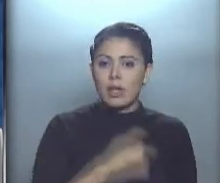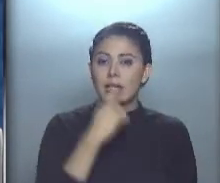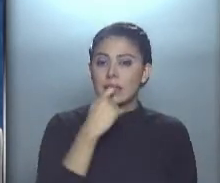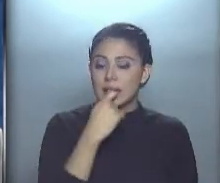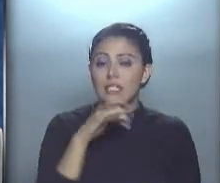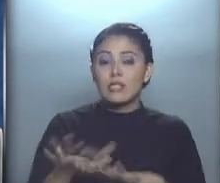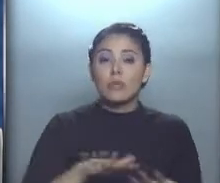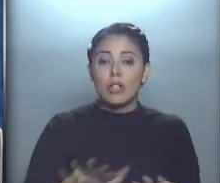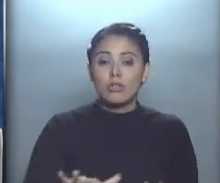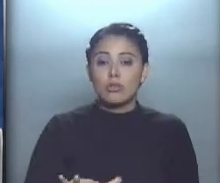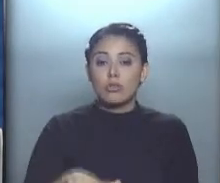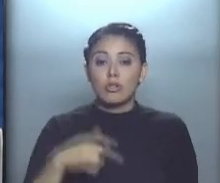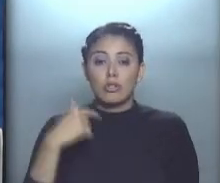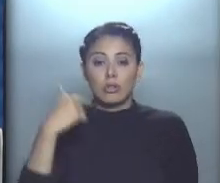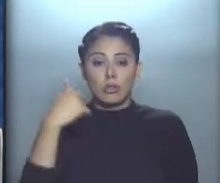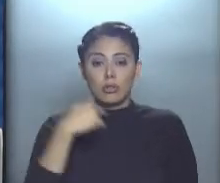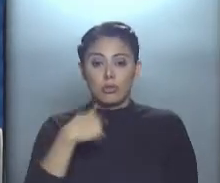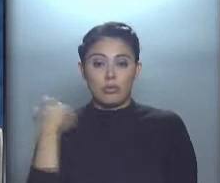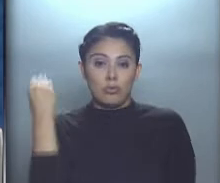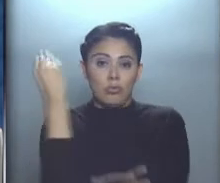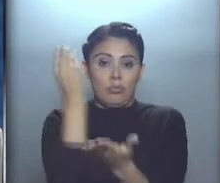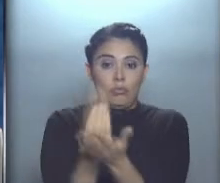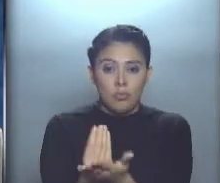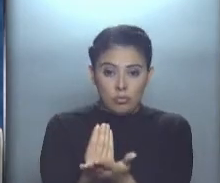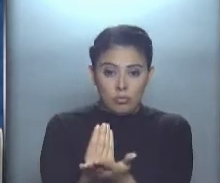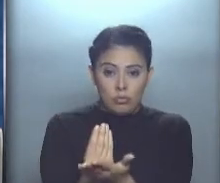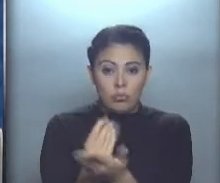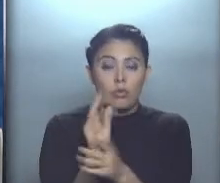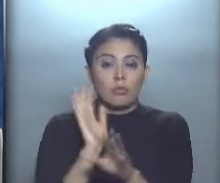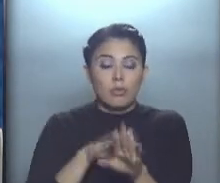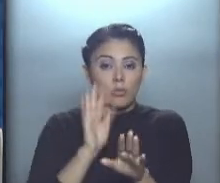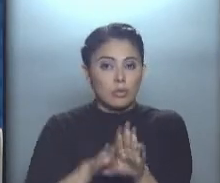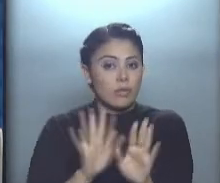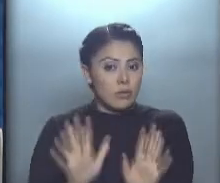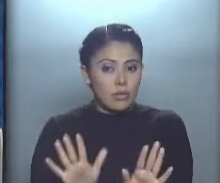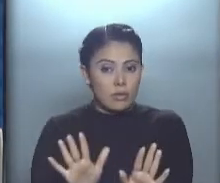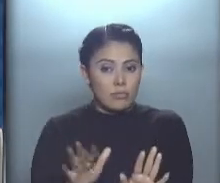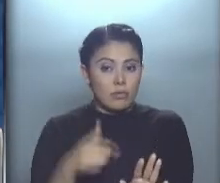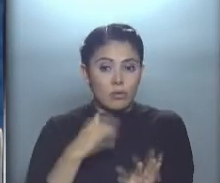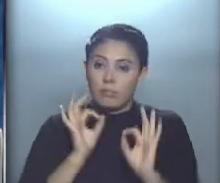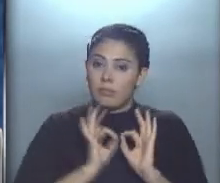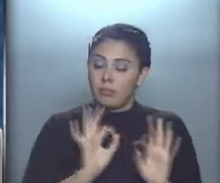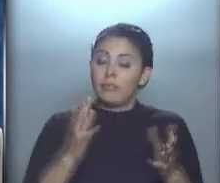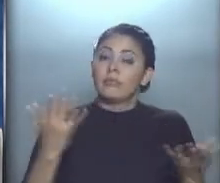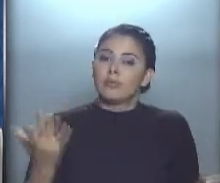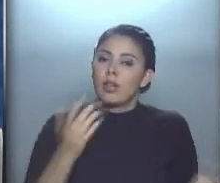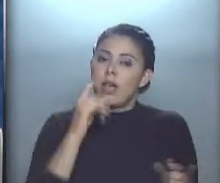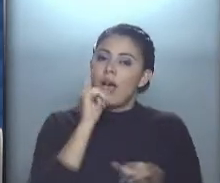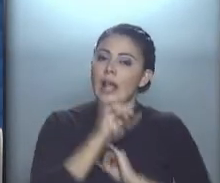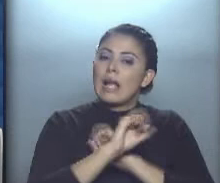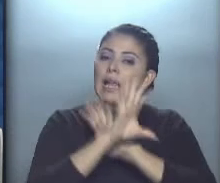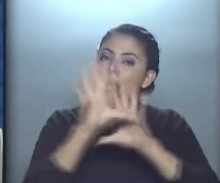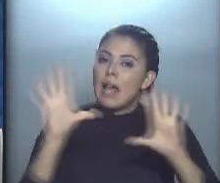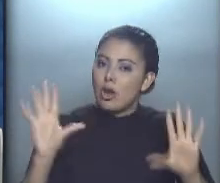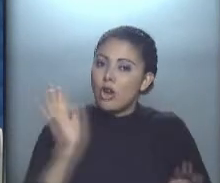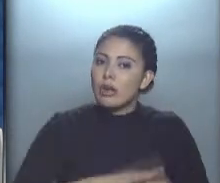hechos ocurren bajo el ejercicio de la atribución correspondiente en mi provincia. Entonces, hablemos claro.